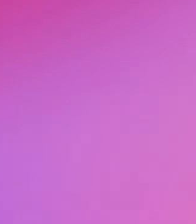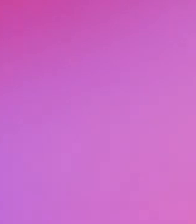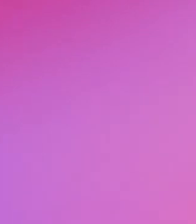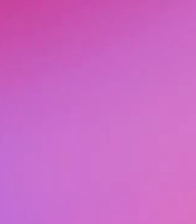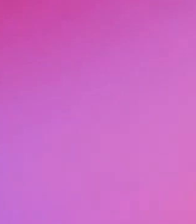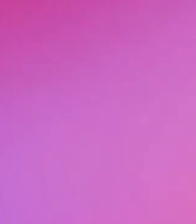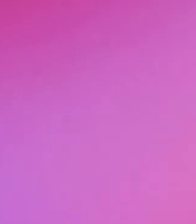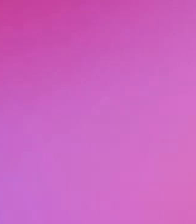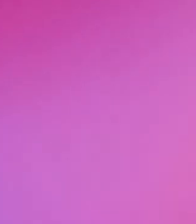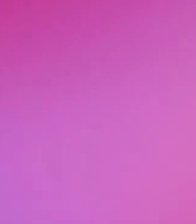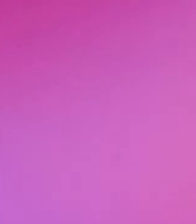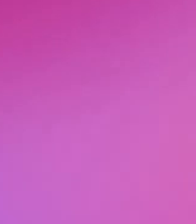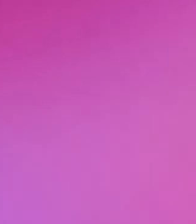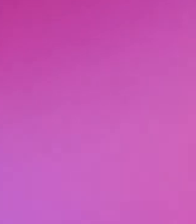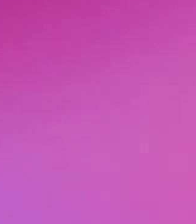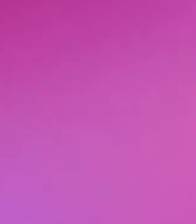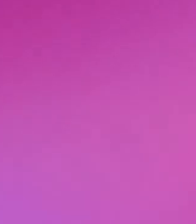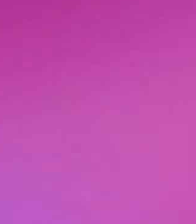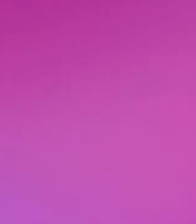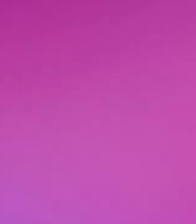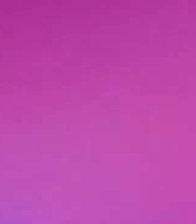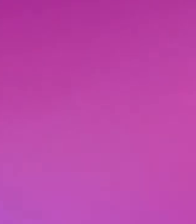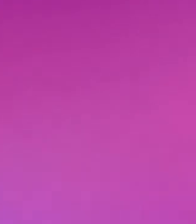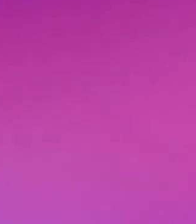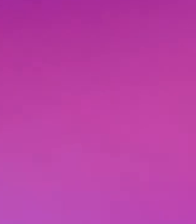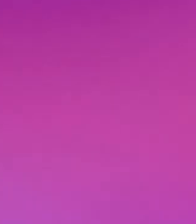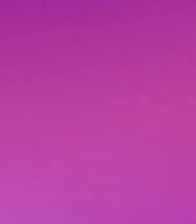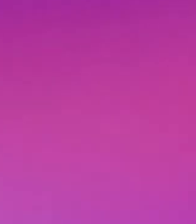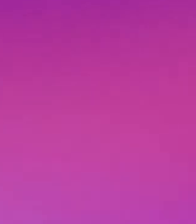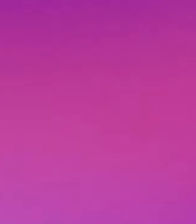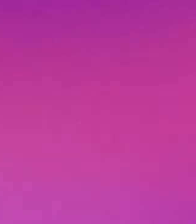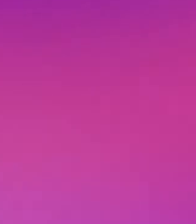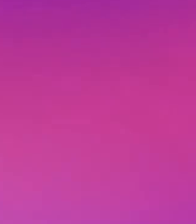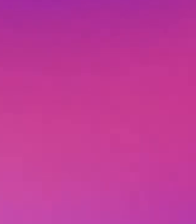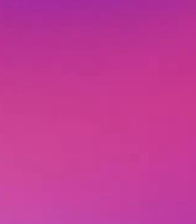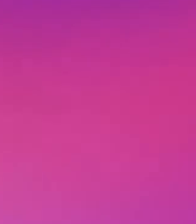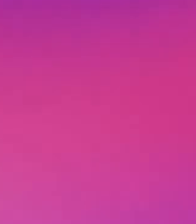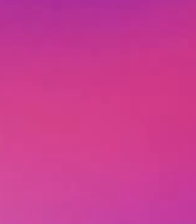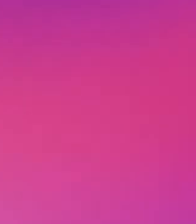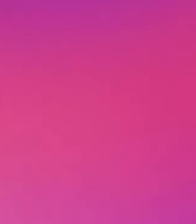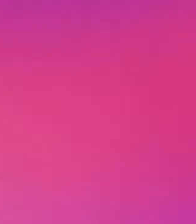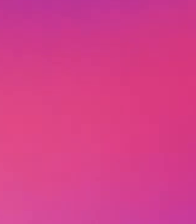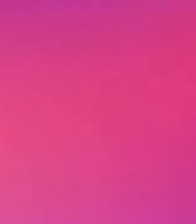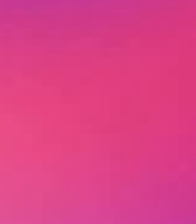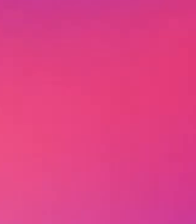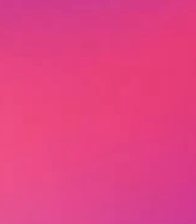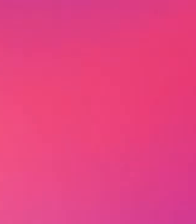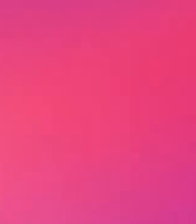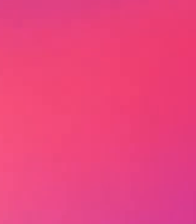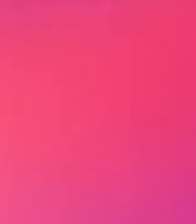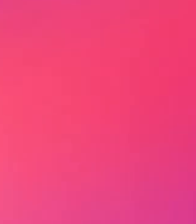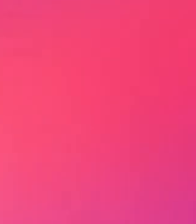libros de texto en versión digital, recuerda que los puedes encontrar en la página